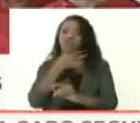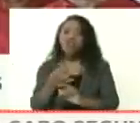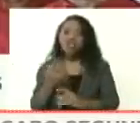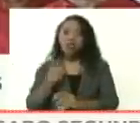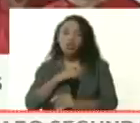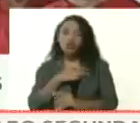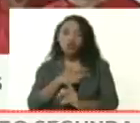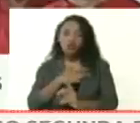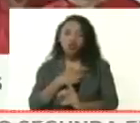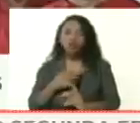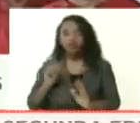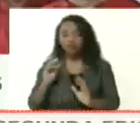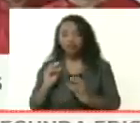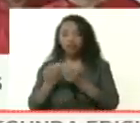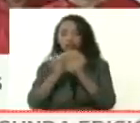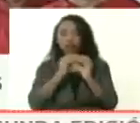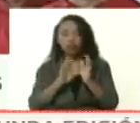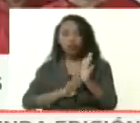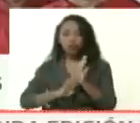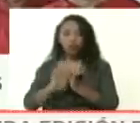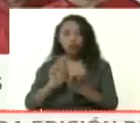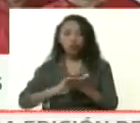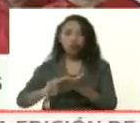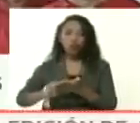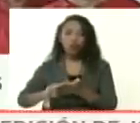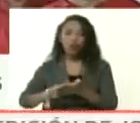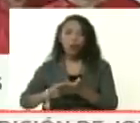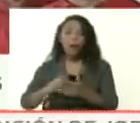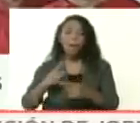Muchas metas del milenio que ya habíamos superado nosotros,